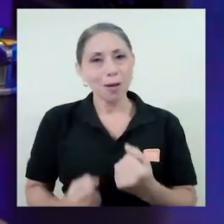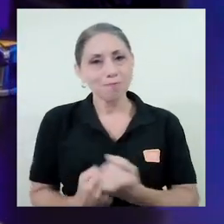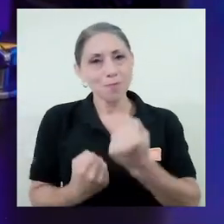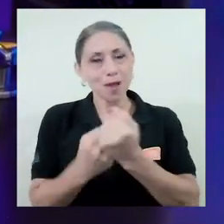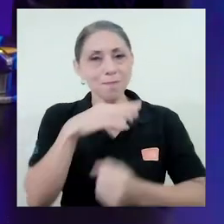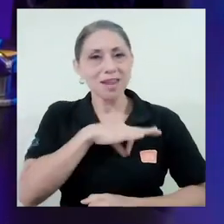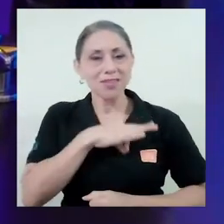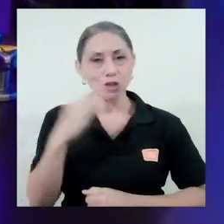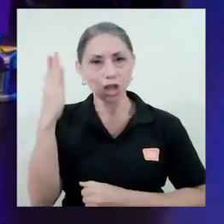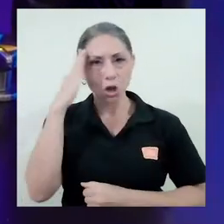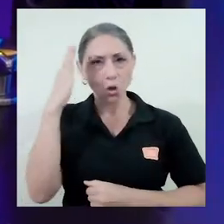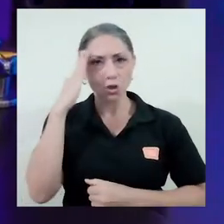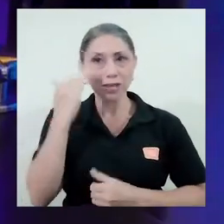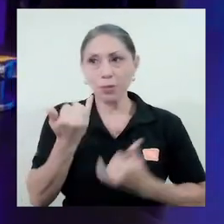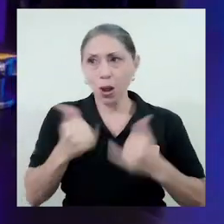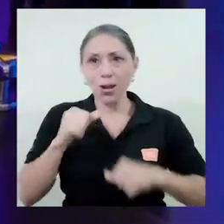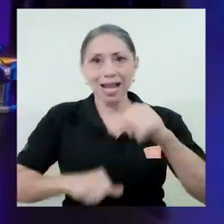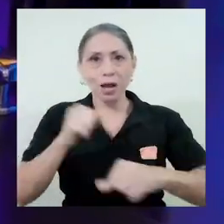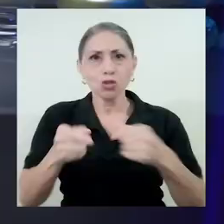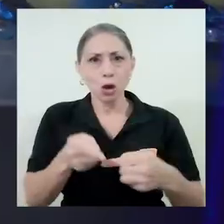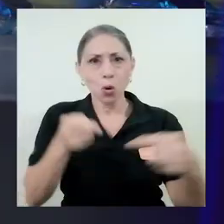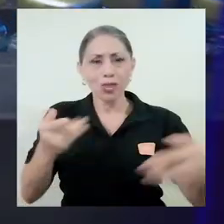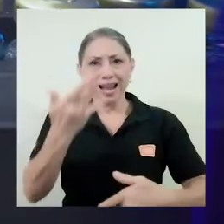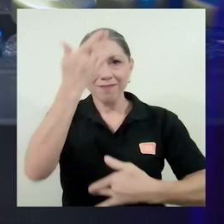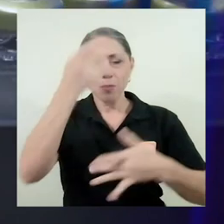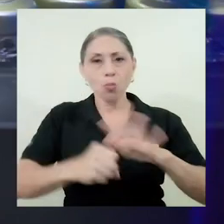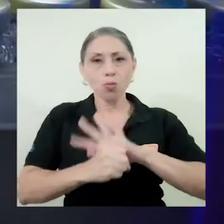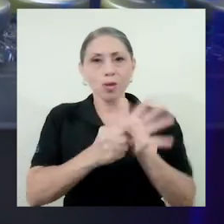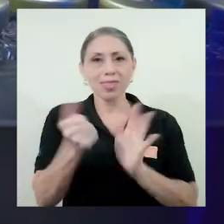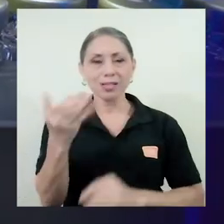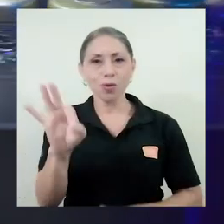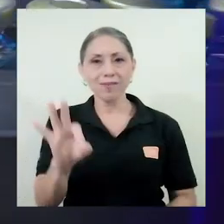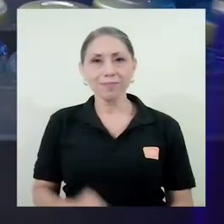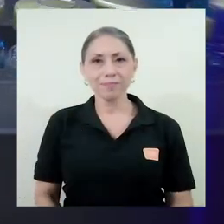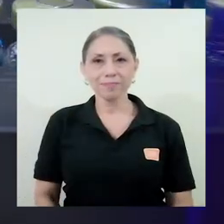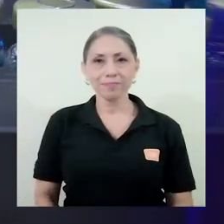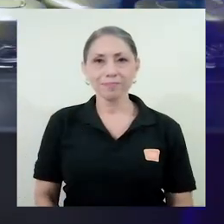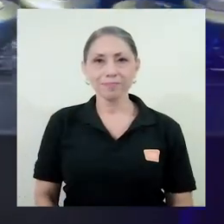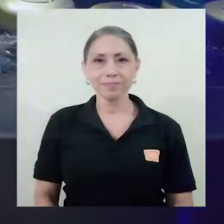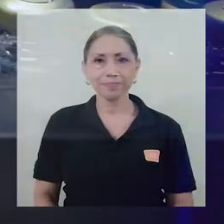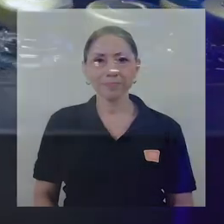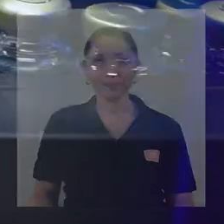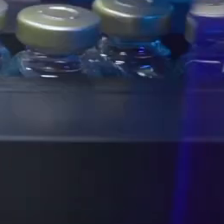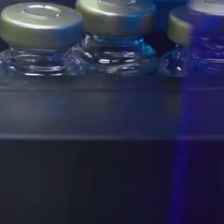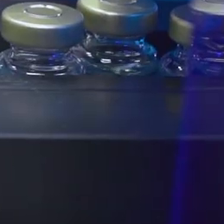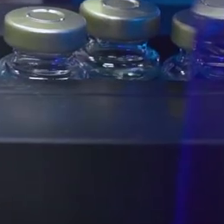beneficios y conocimiento en la lucha que vive el país contra la enfermedad COVID-19.